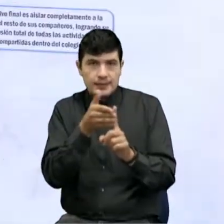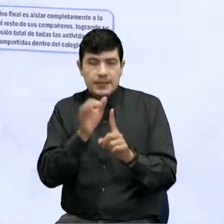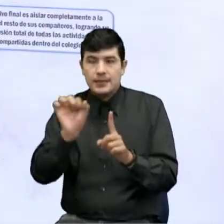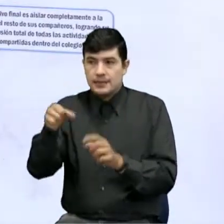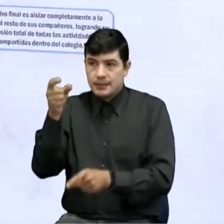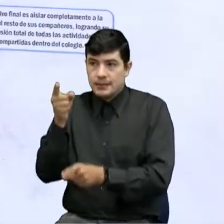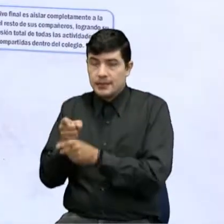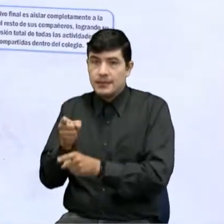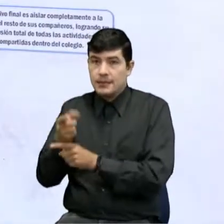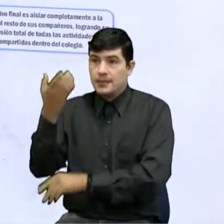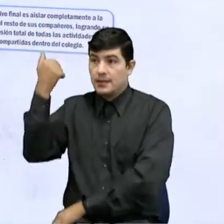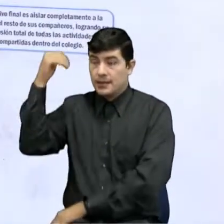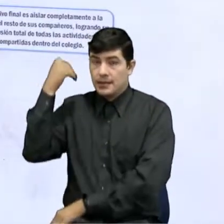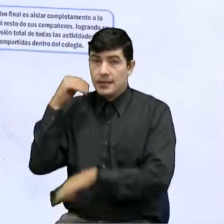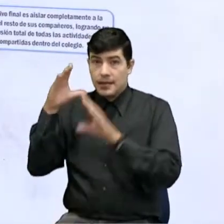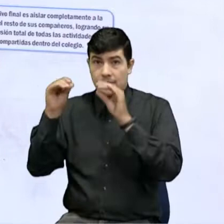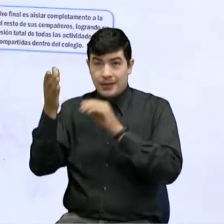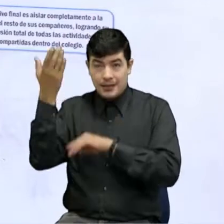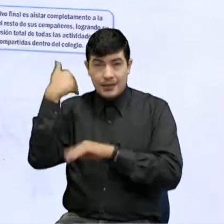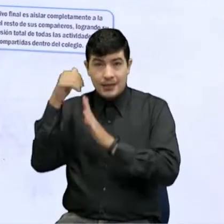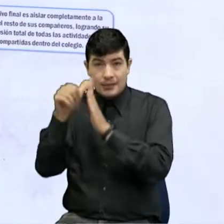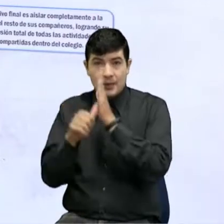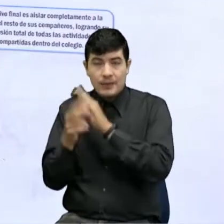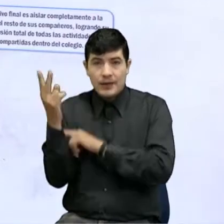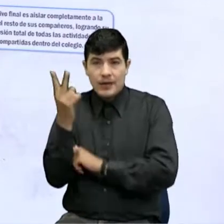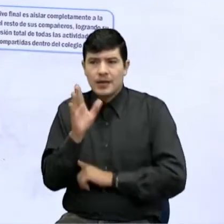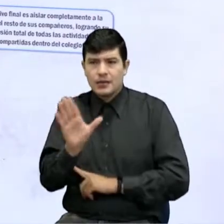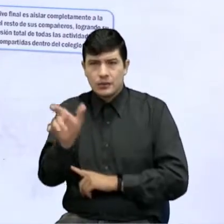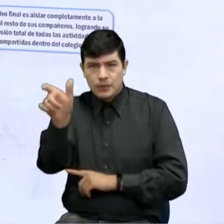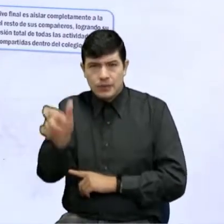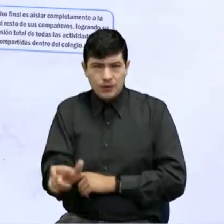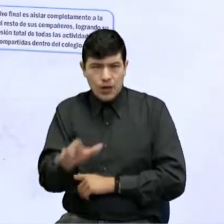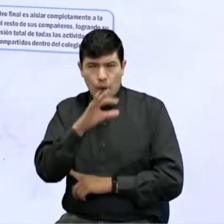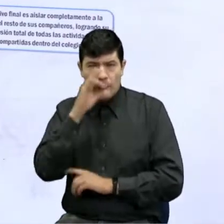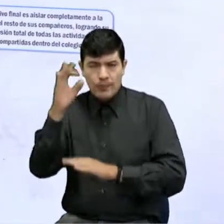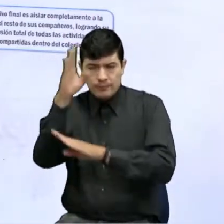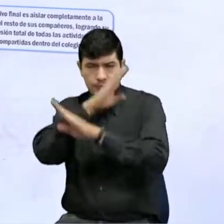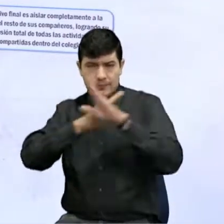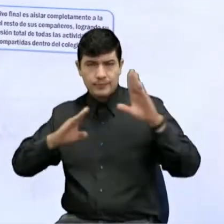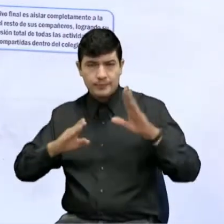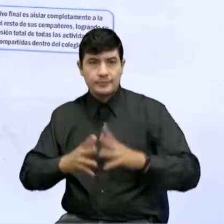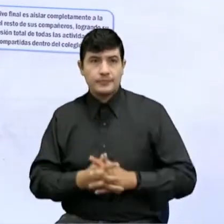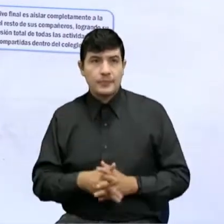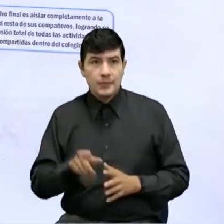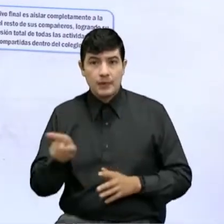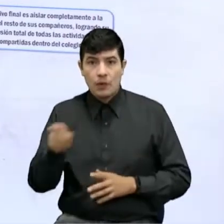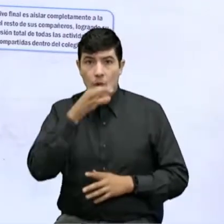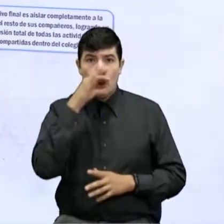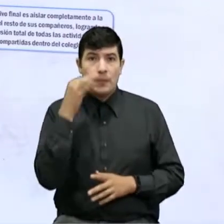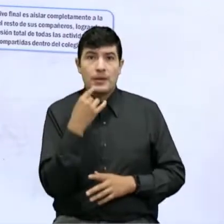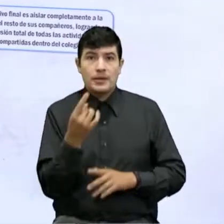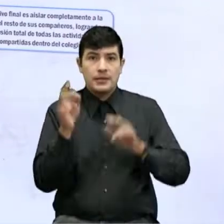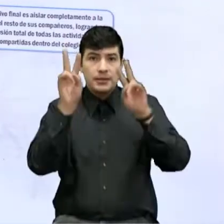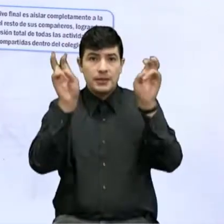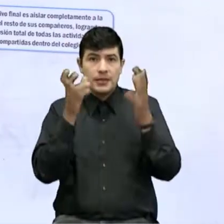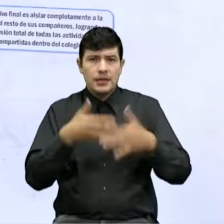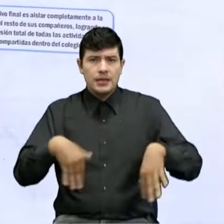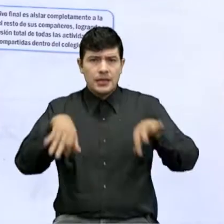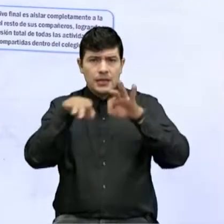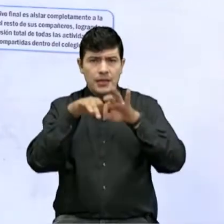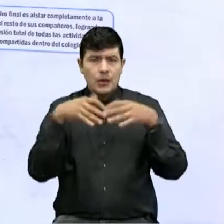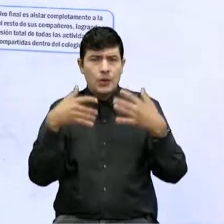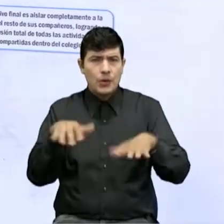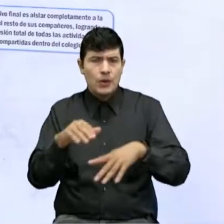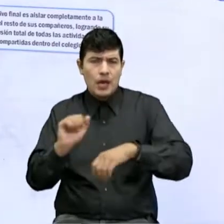hablaban hace unos días en el programa del viernes, que estuvo el joven karateca acá. Ajá. él hablaba algo muy importante, que las artes marciales